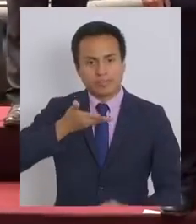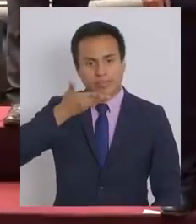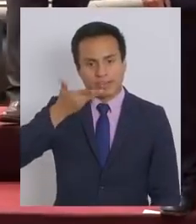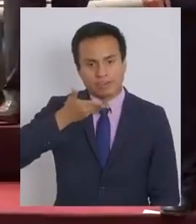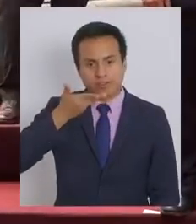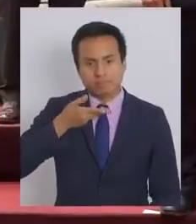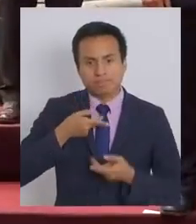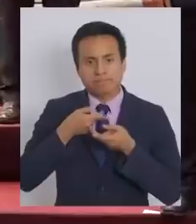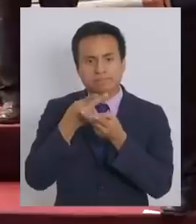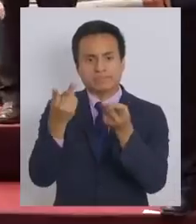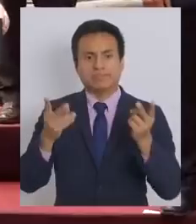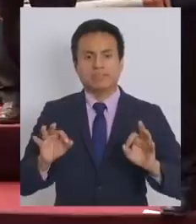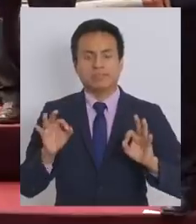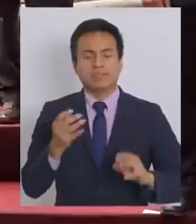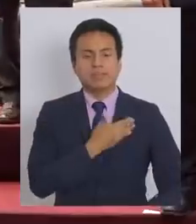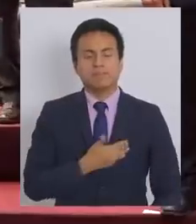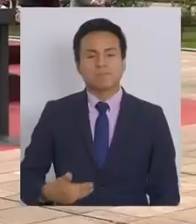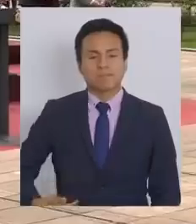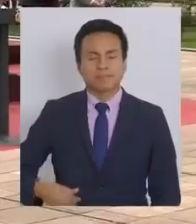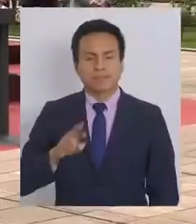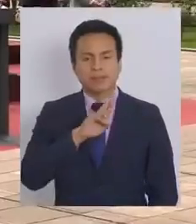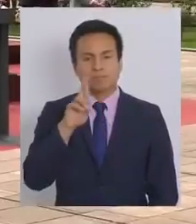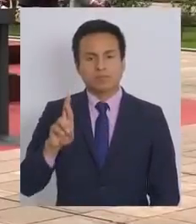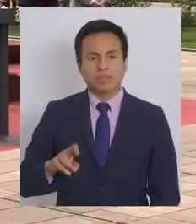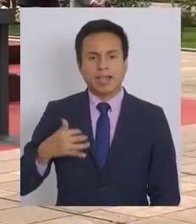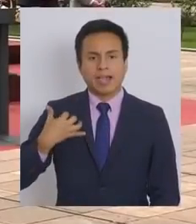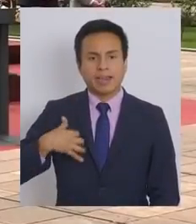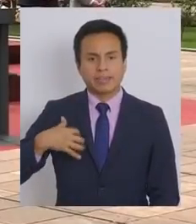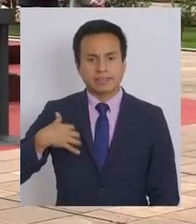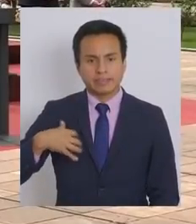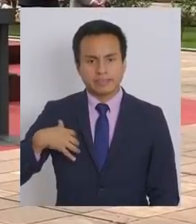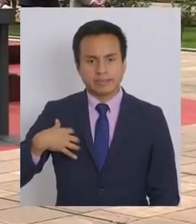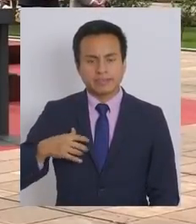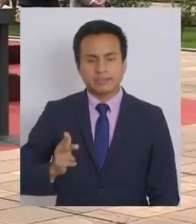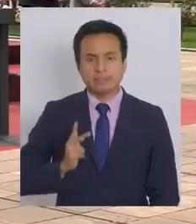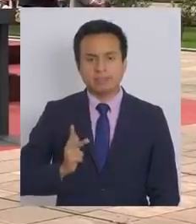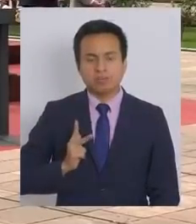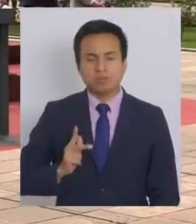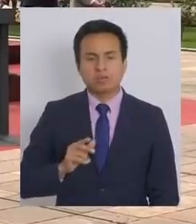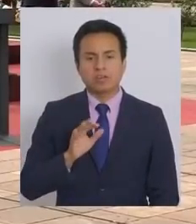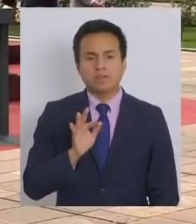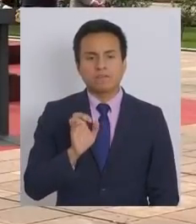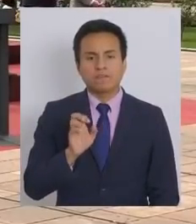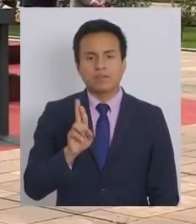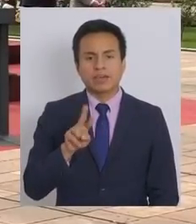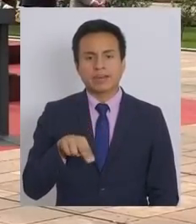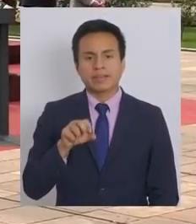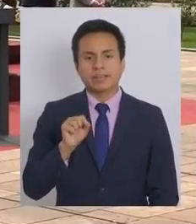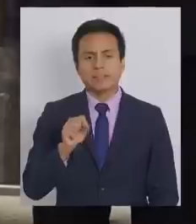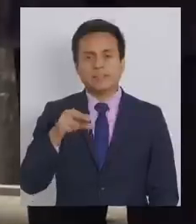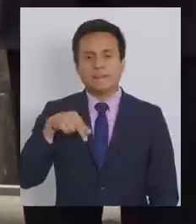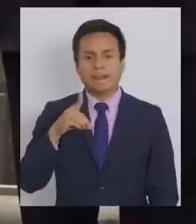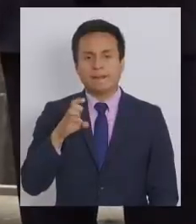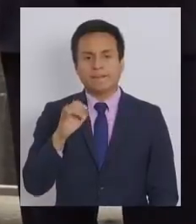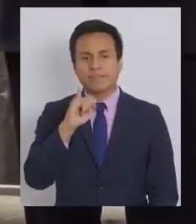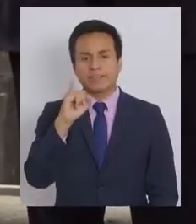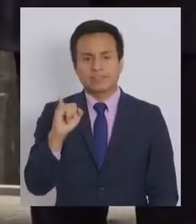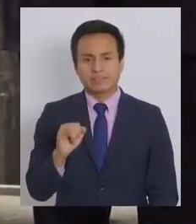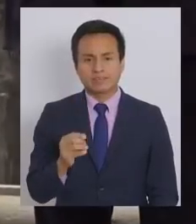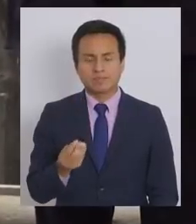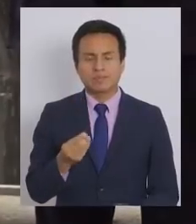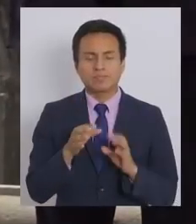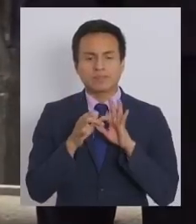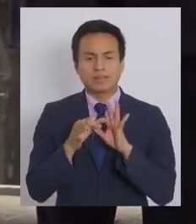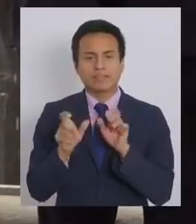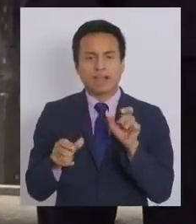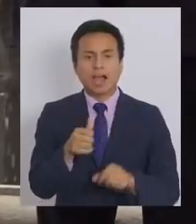declaración el excelentísimo Presidente de la República Argentina, señor Alberto Fernández. Muy bien, muchísimas gracias